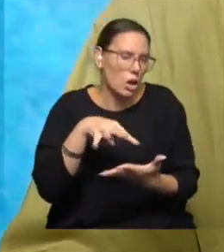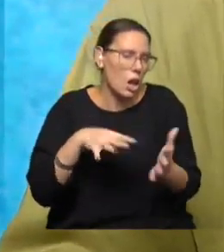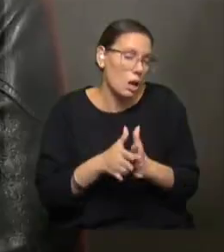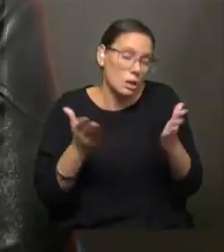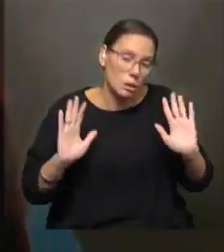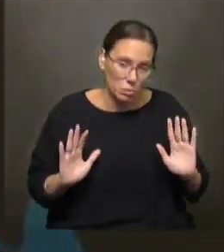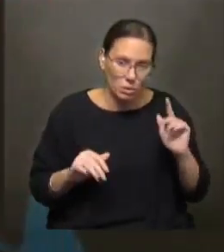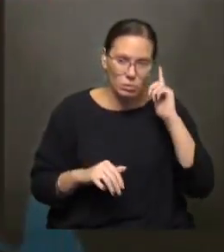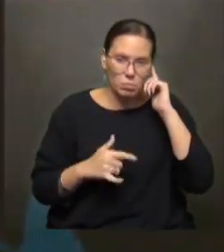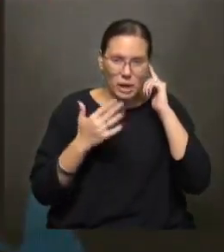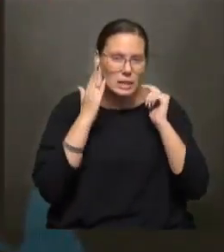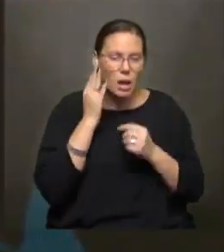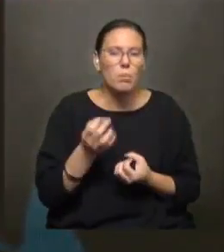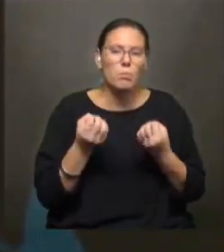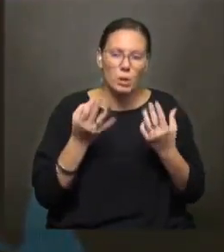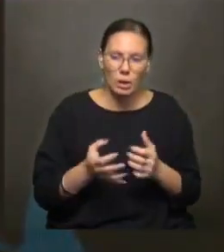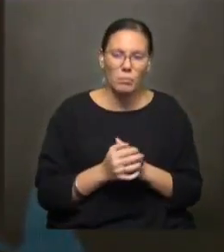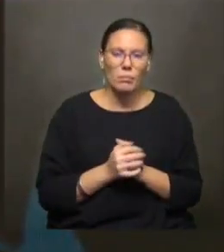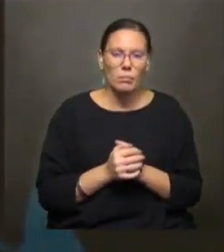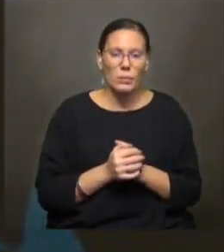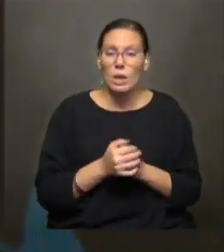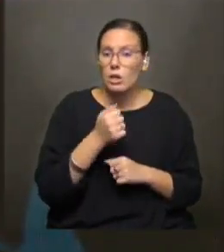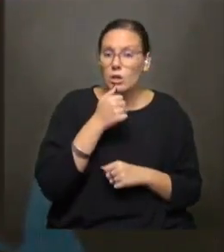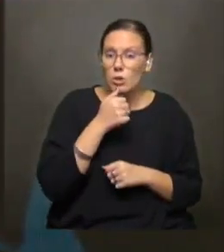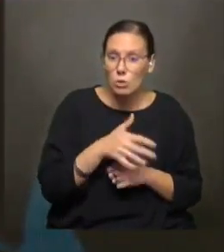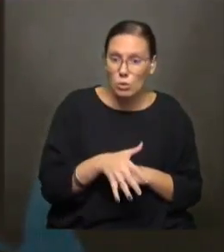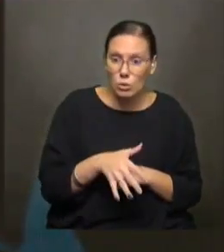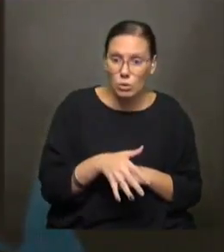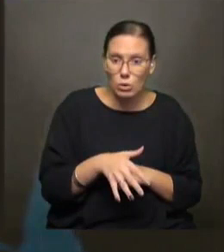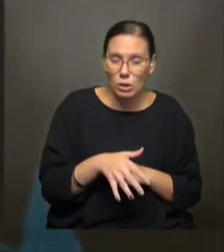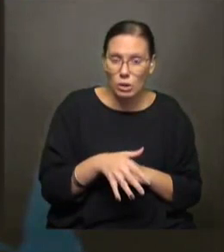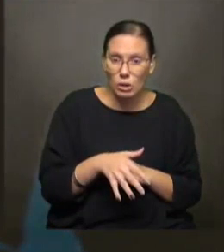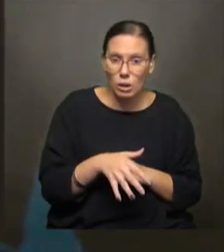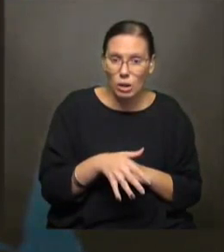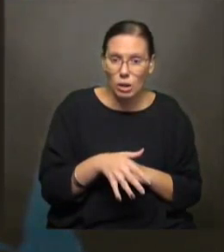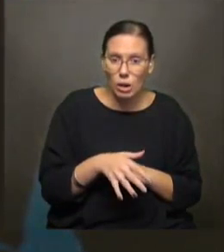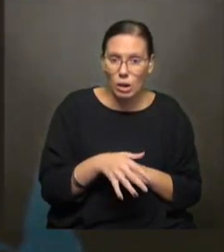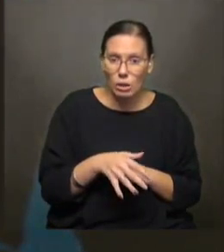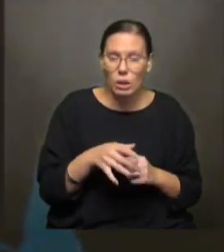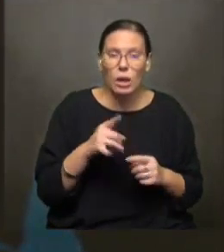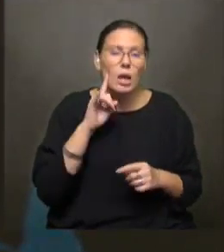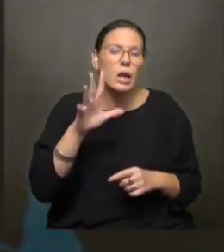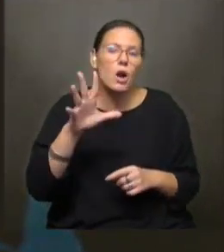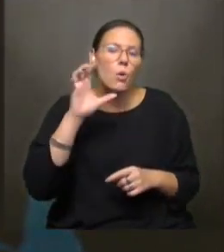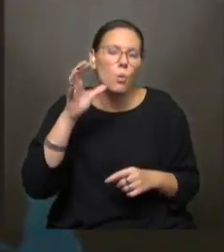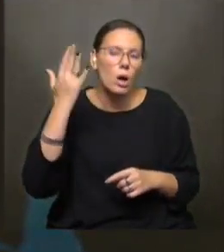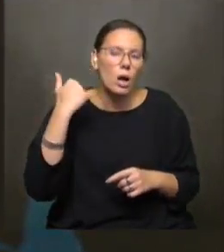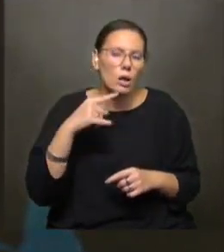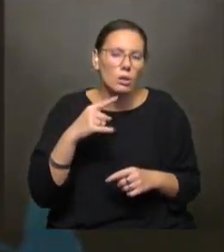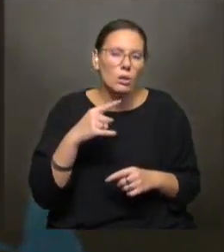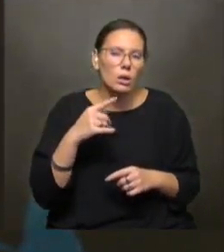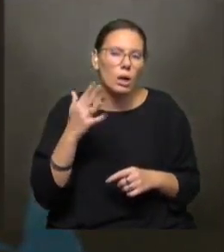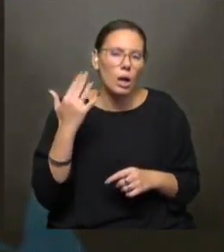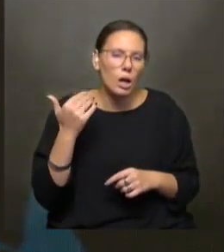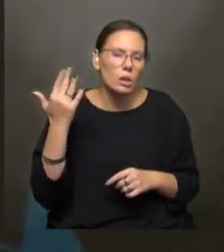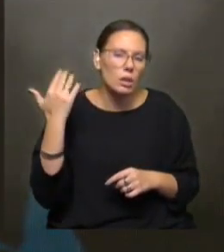libro se van a enterar y bueno y la historia básicamente se trata de una serie de flashback y de recuerdos que la hace a todo lo que